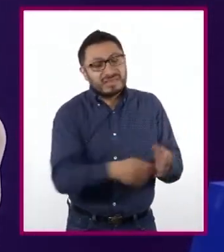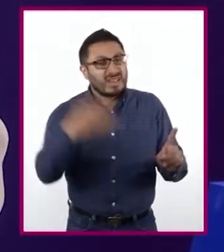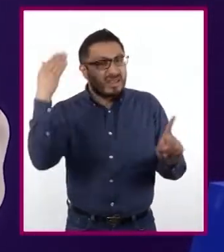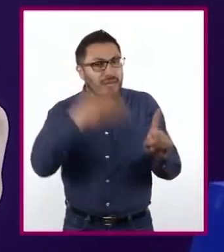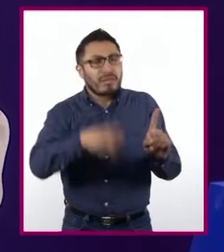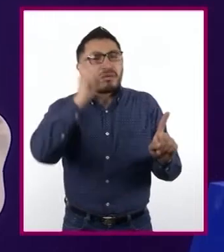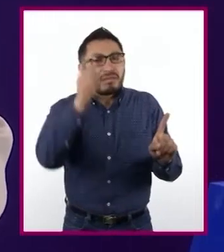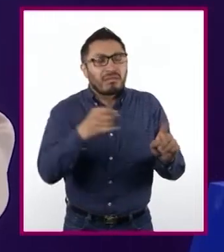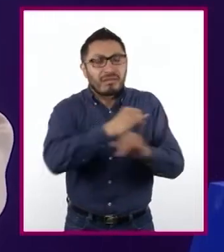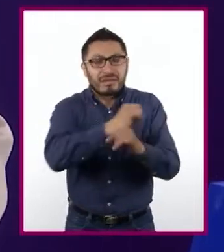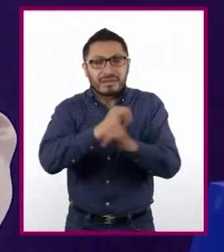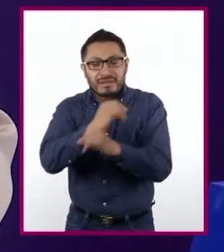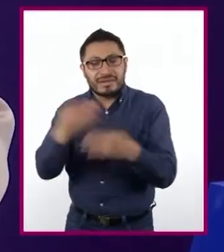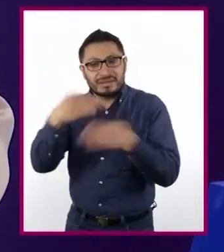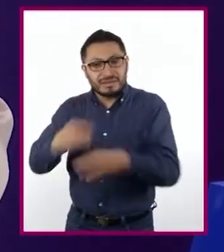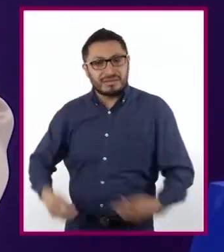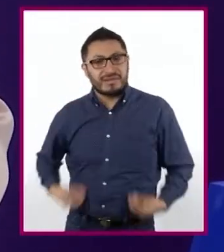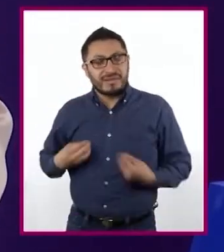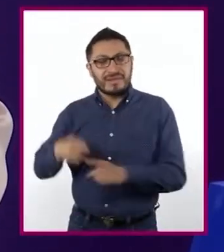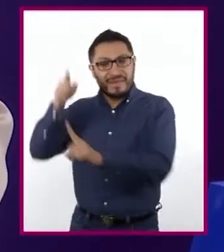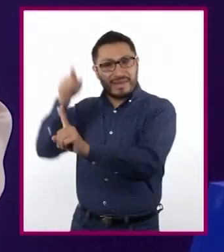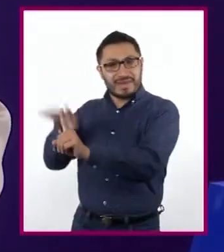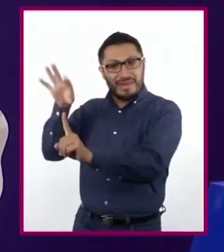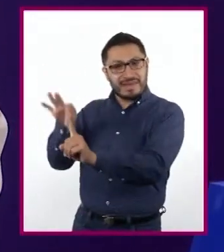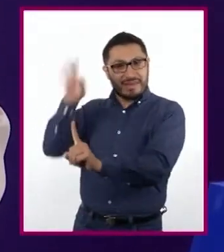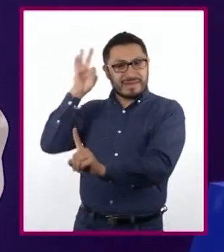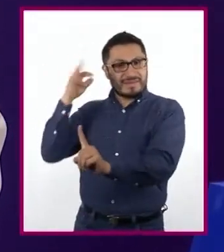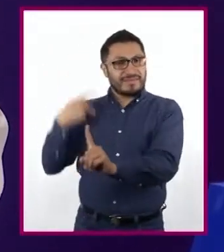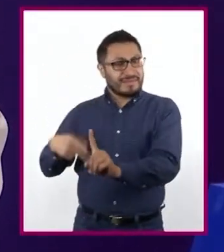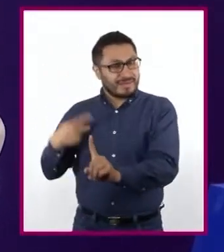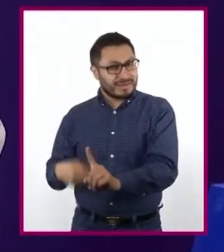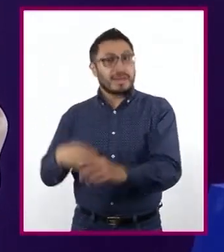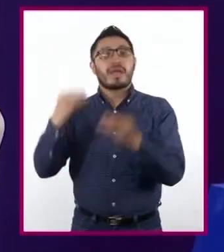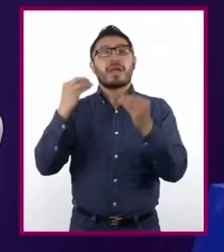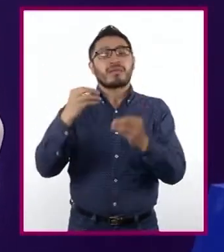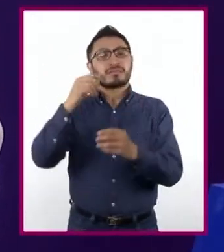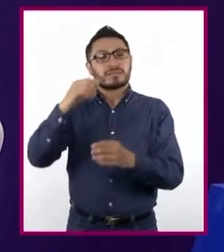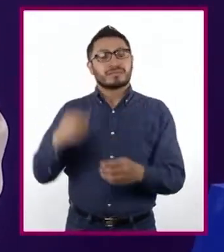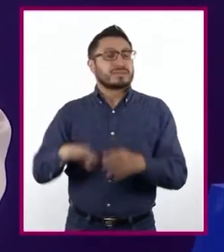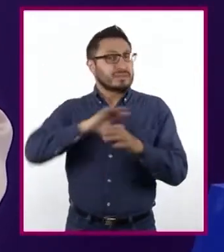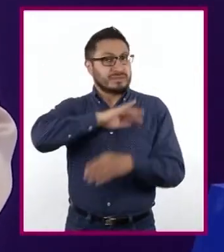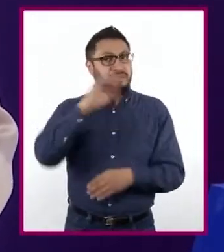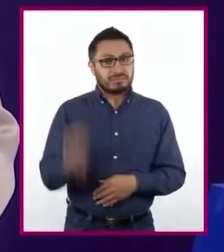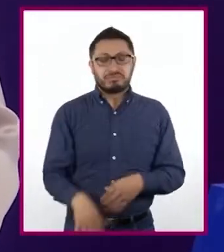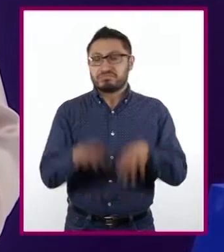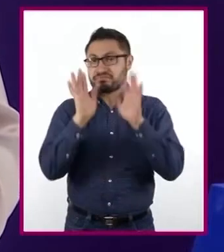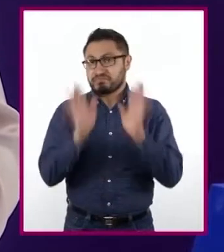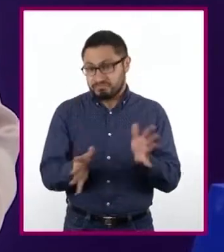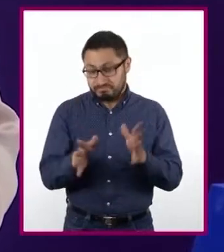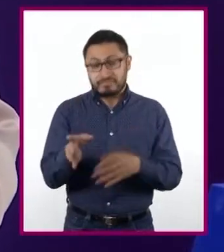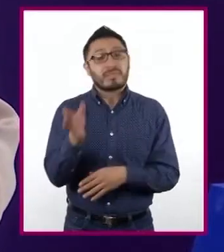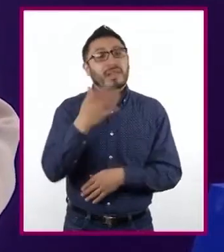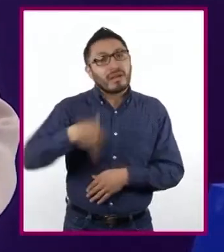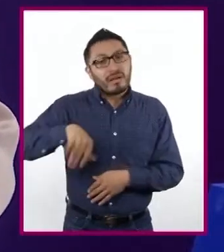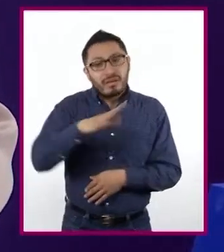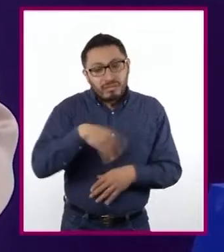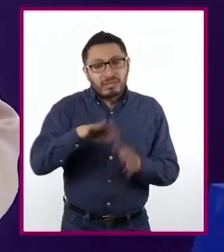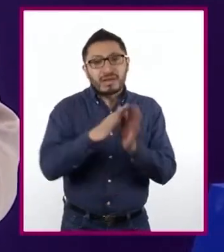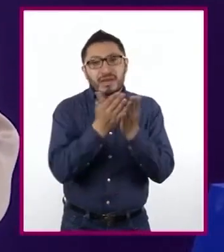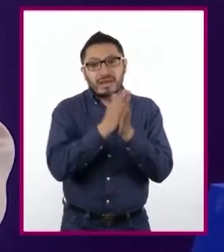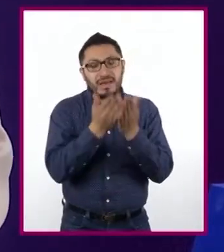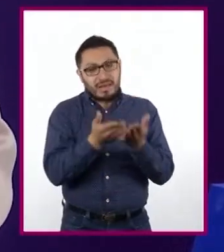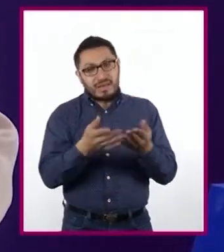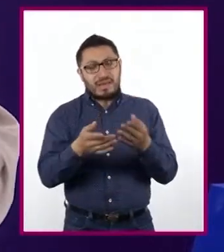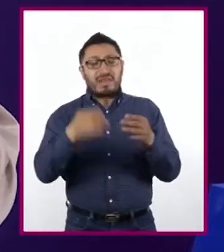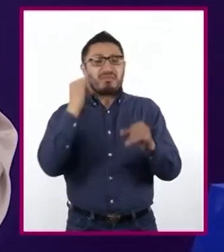investigar acerca de la vida del personaje que eligió, pues muchos de estos ya murieron y hay que buscar en libros,